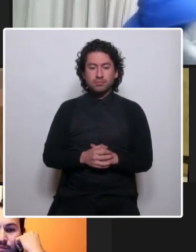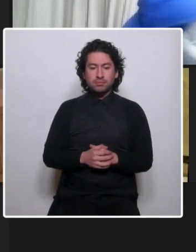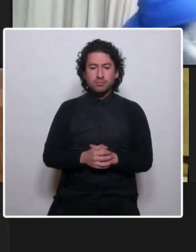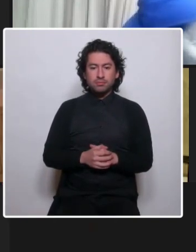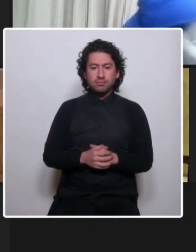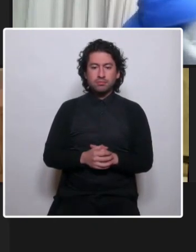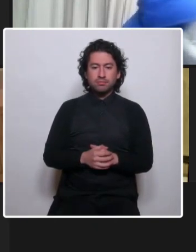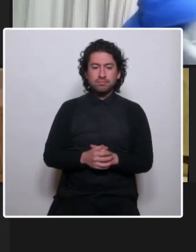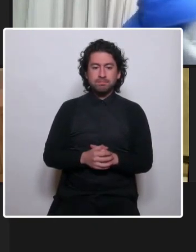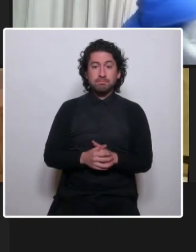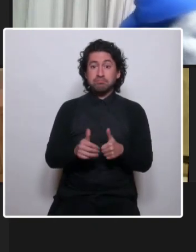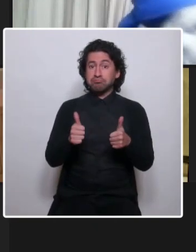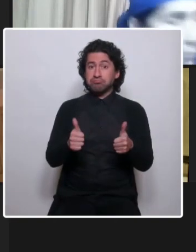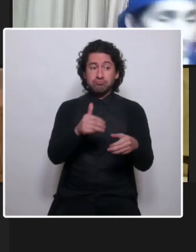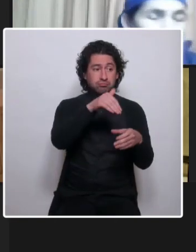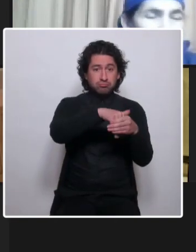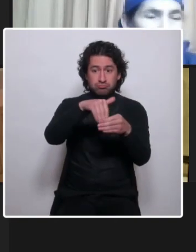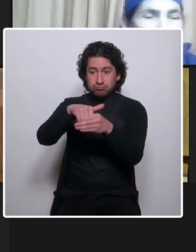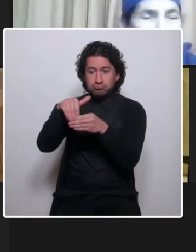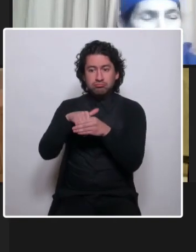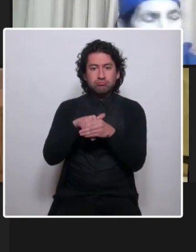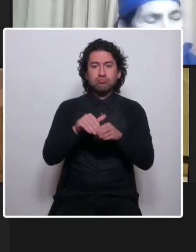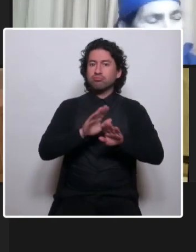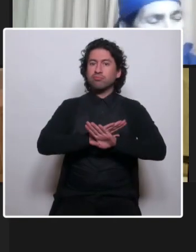Bien, finalizada la votación.